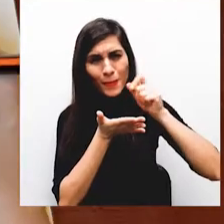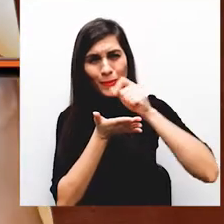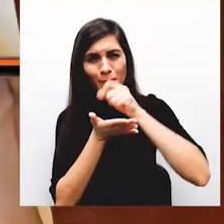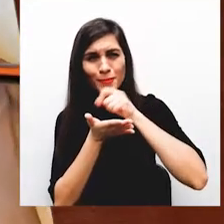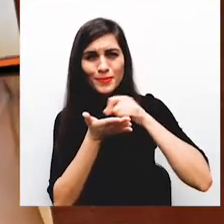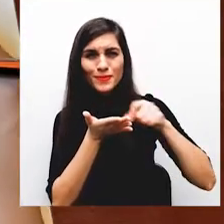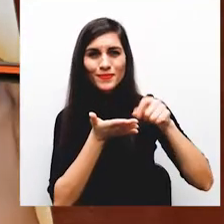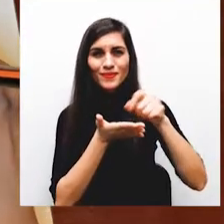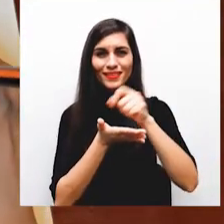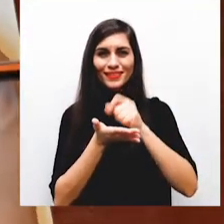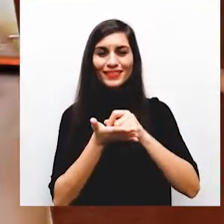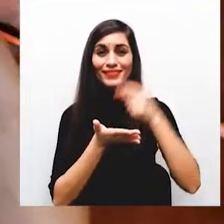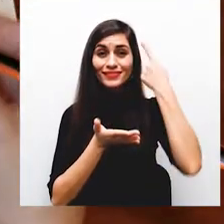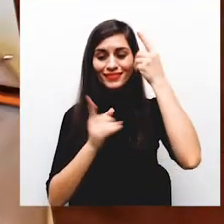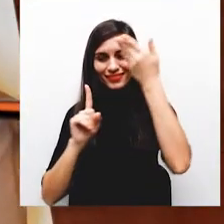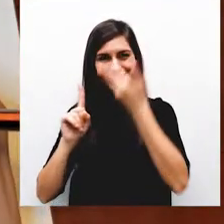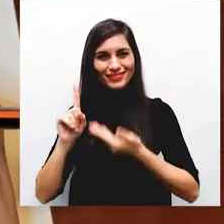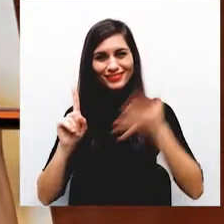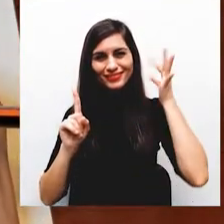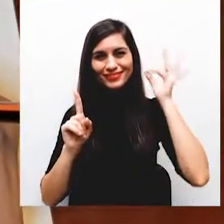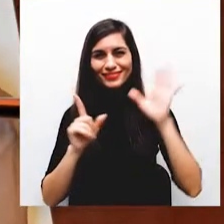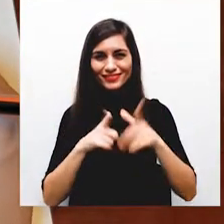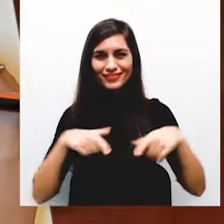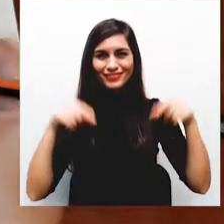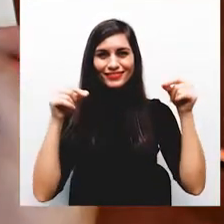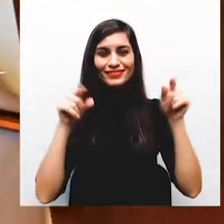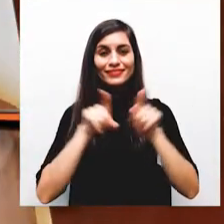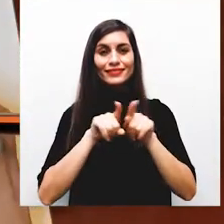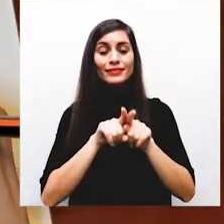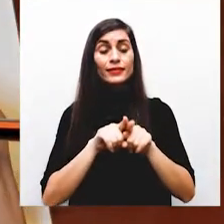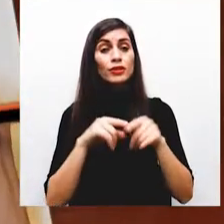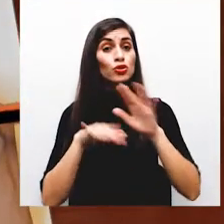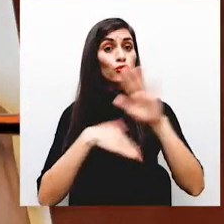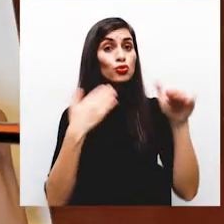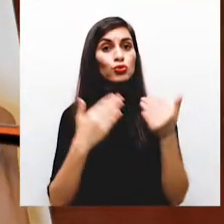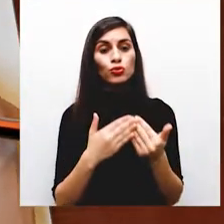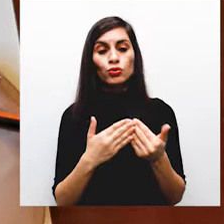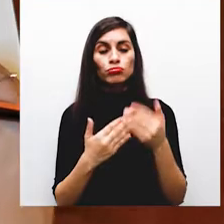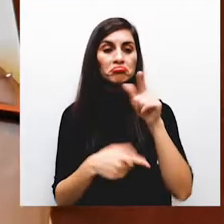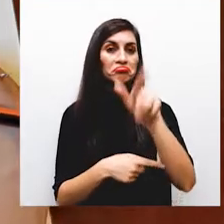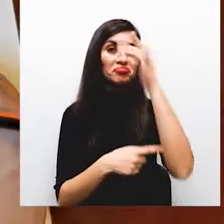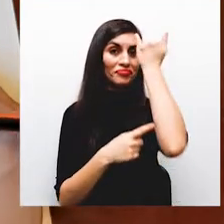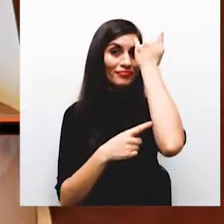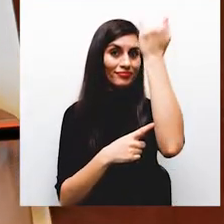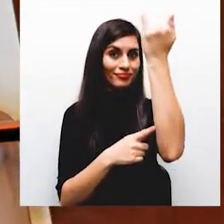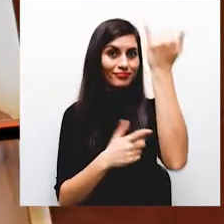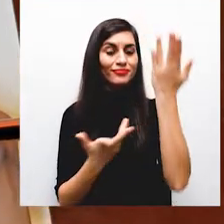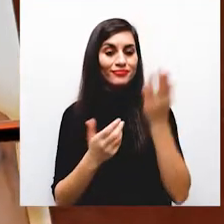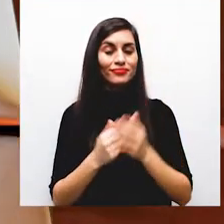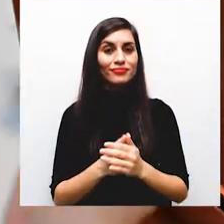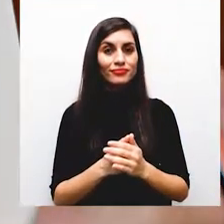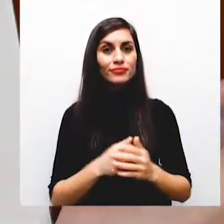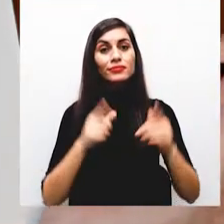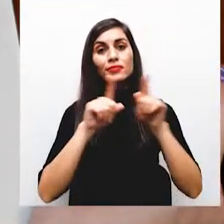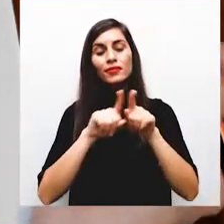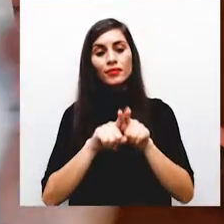Yayoi Kusama. Entonces, todo esto queda a la creatividad de ustedes.